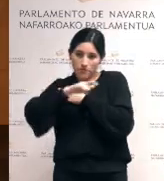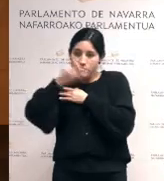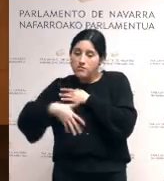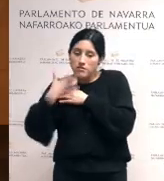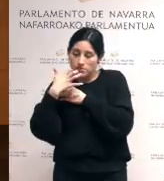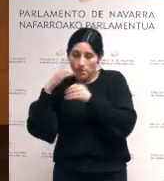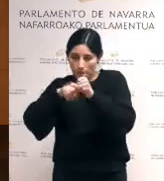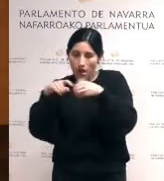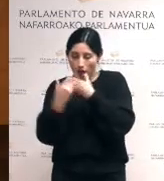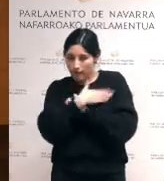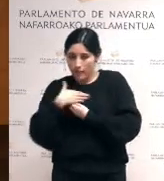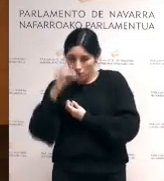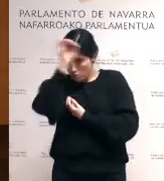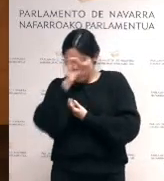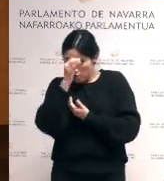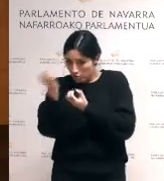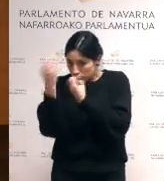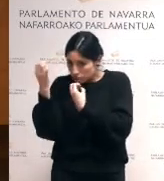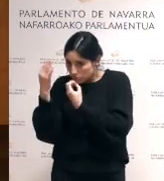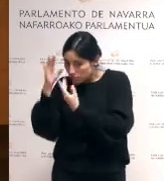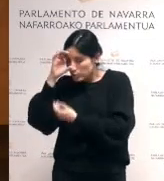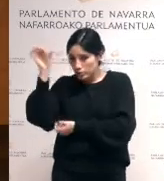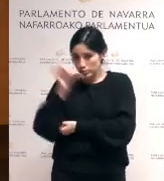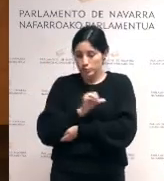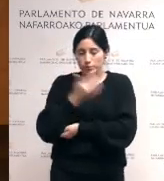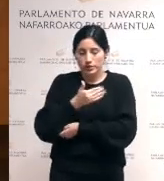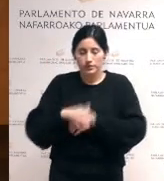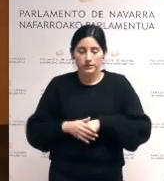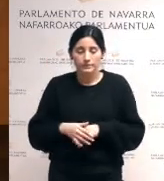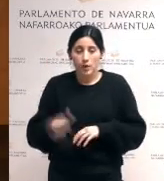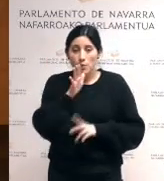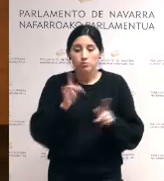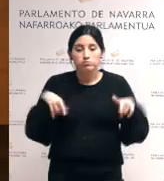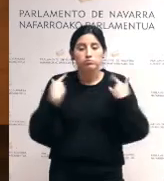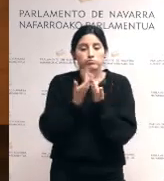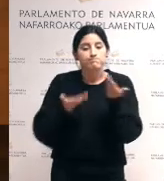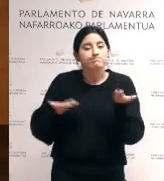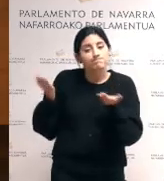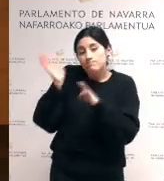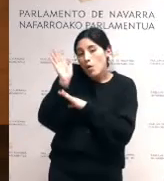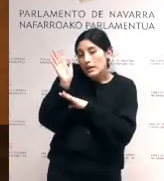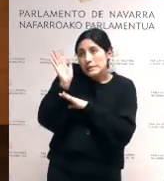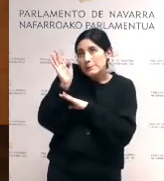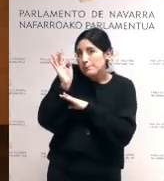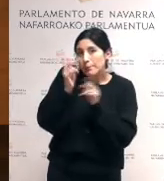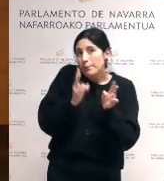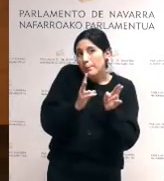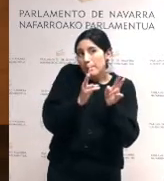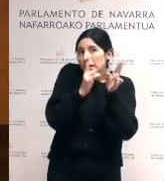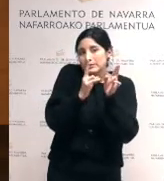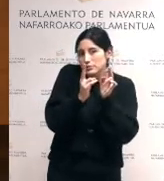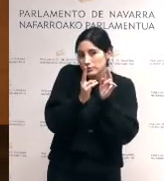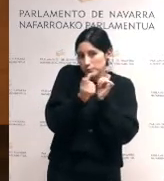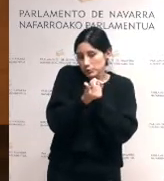El estudio que usted hoy propone, señor Jiménez, es tan solo una parte de lo que nosotros proponíamos. Eso sí, es verdad que es la primera parte.